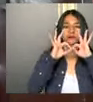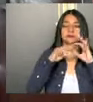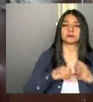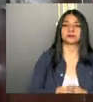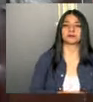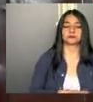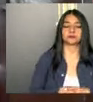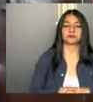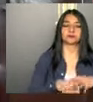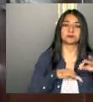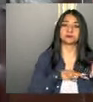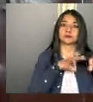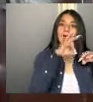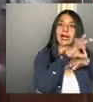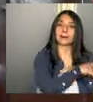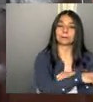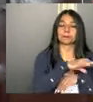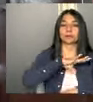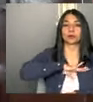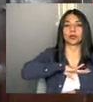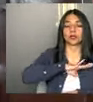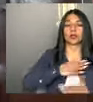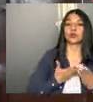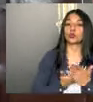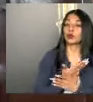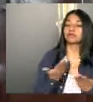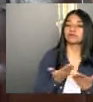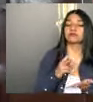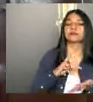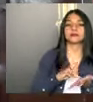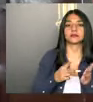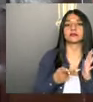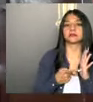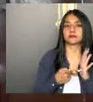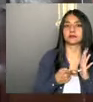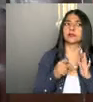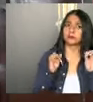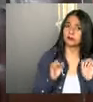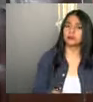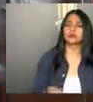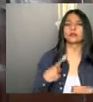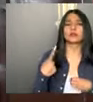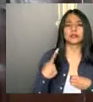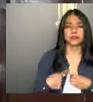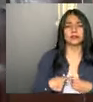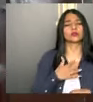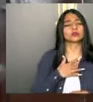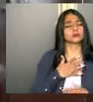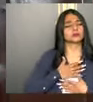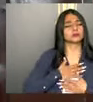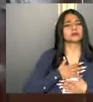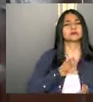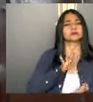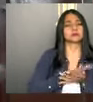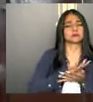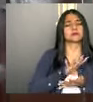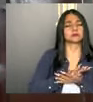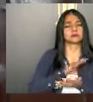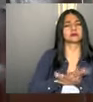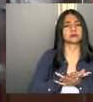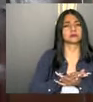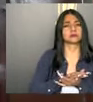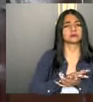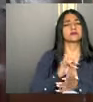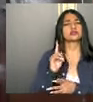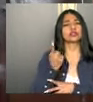transición tiene que significar que Quito pueda al menos sentir la tranquilidad que hay solamente